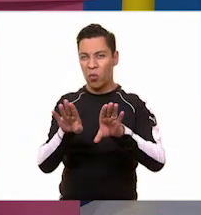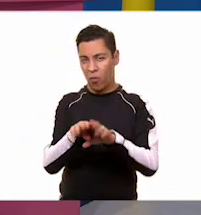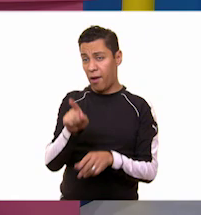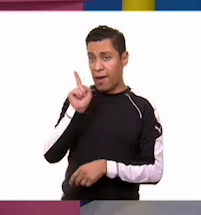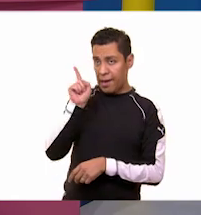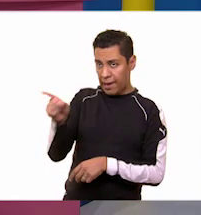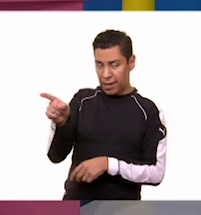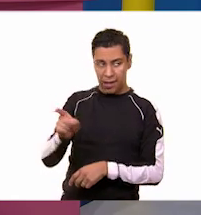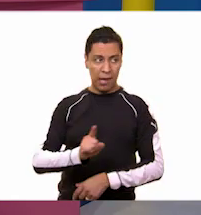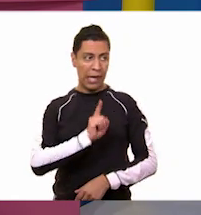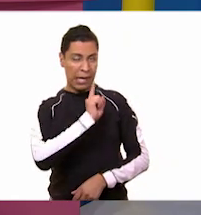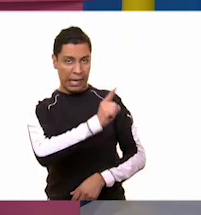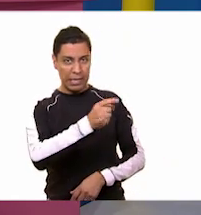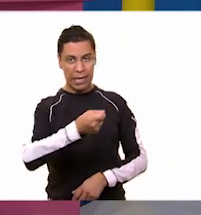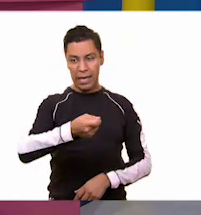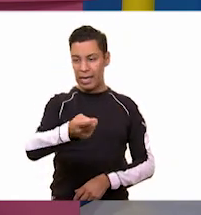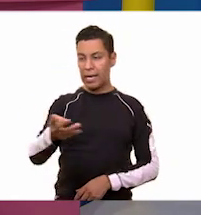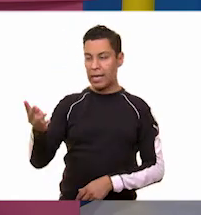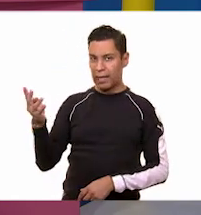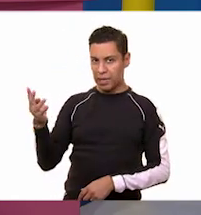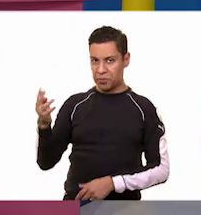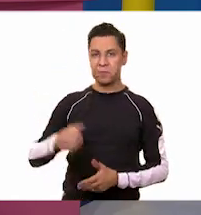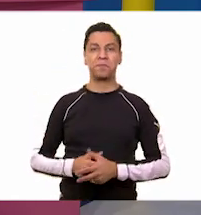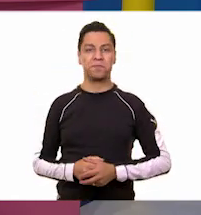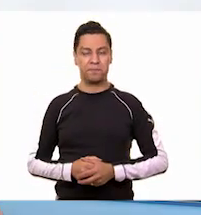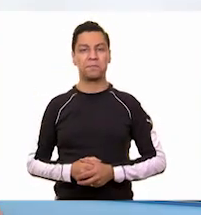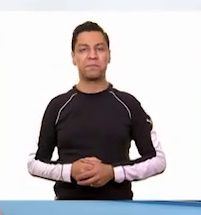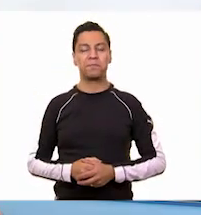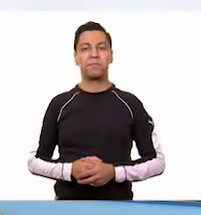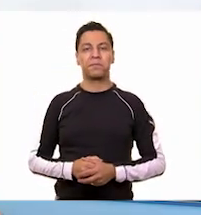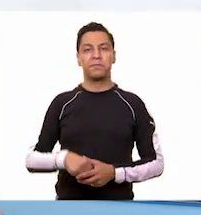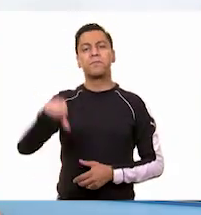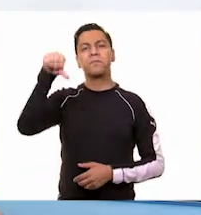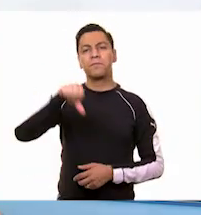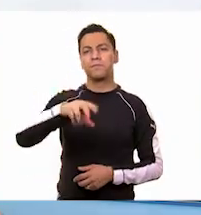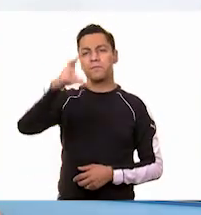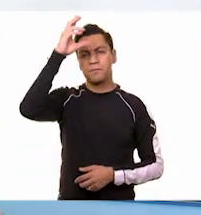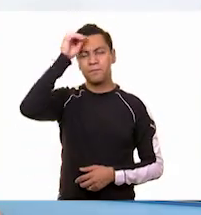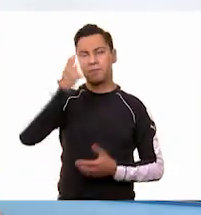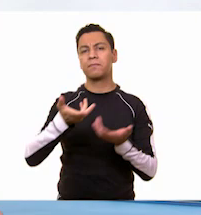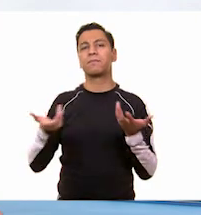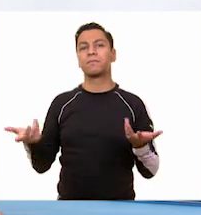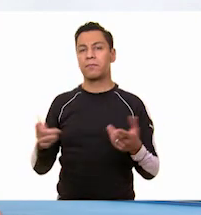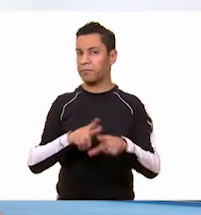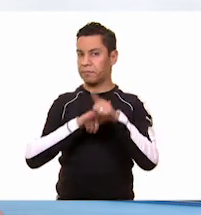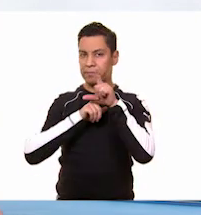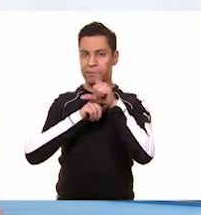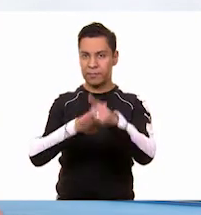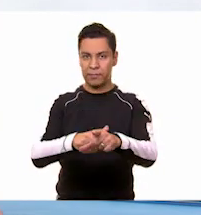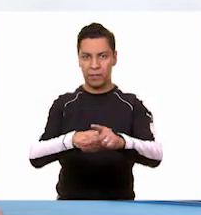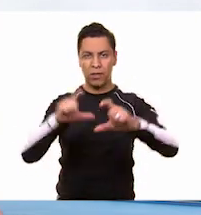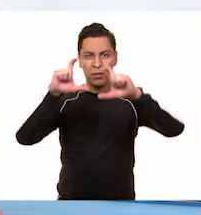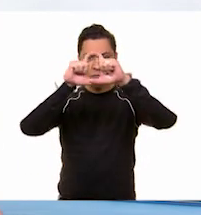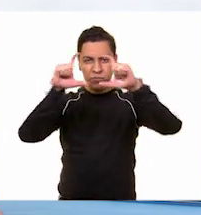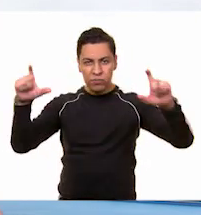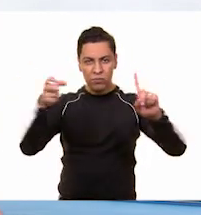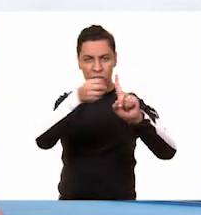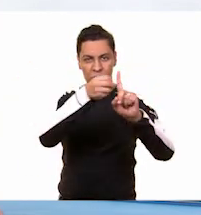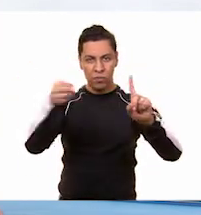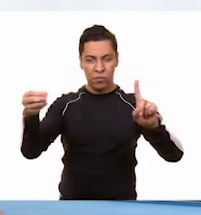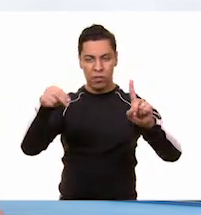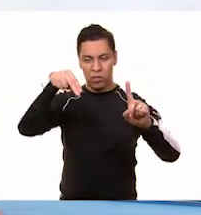pasado. Y en esta clase, ¿qué vamos a ver, maestro Iván? Bueno, el día de hoy seguiremos hablando sobre la estructura de las